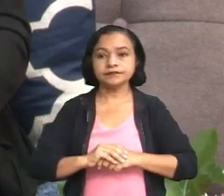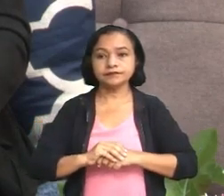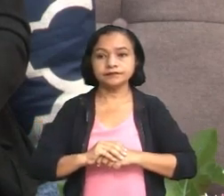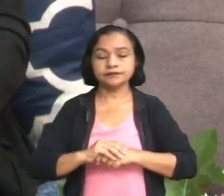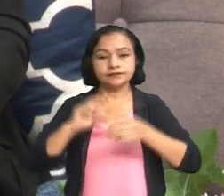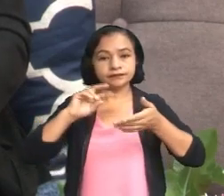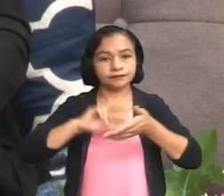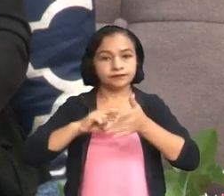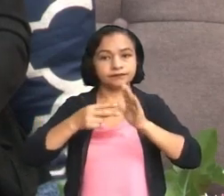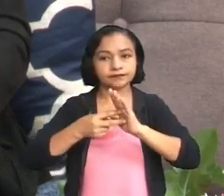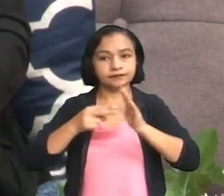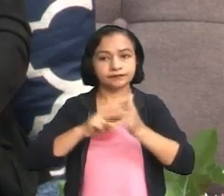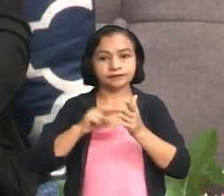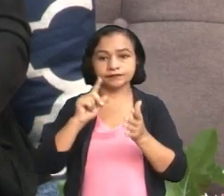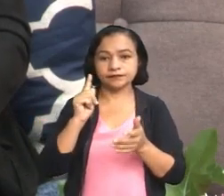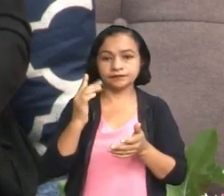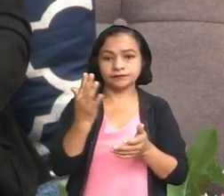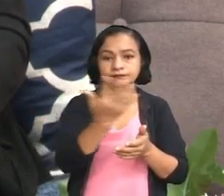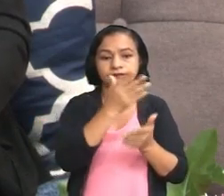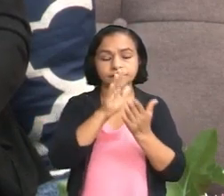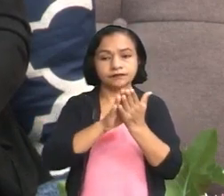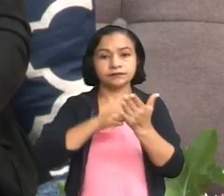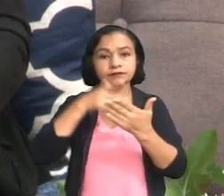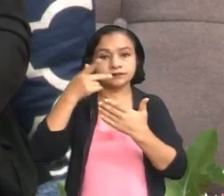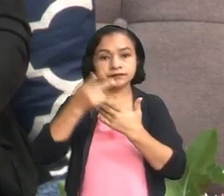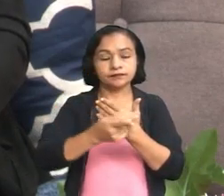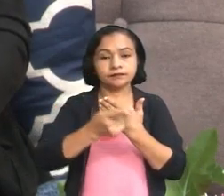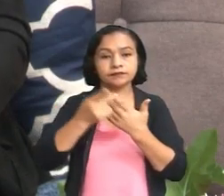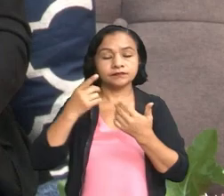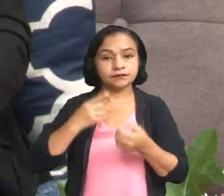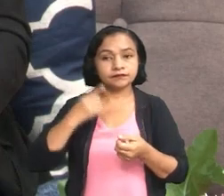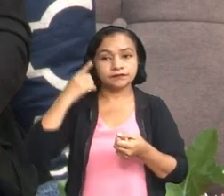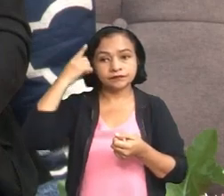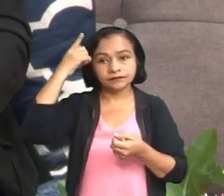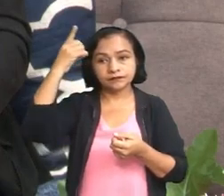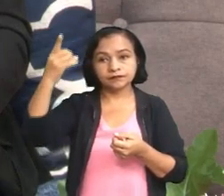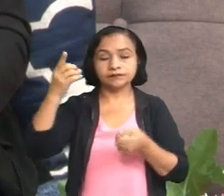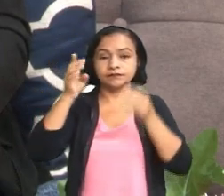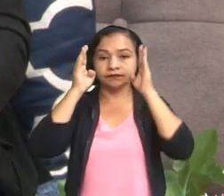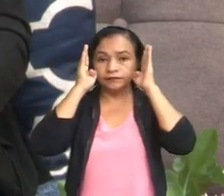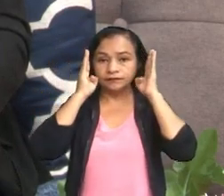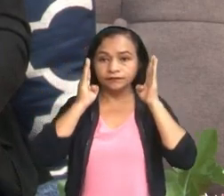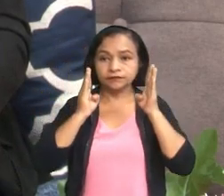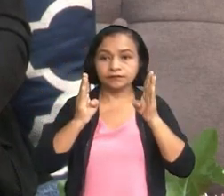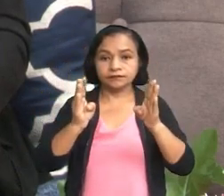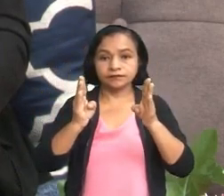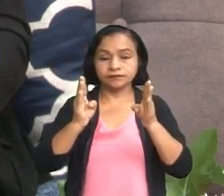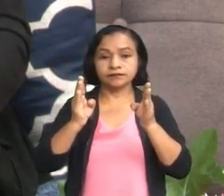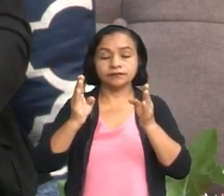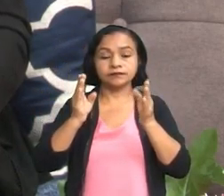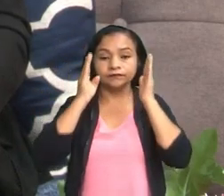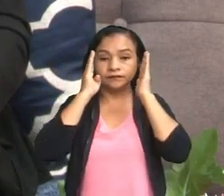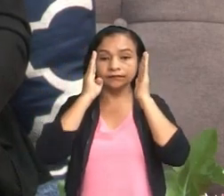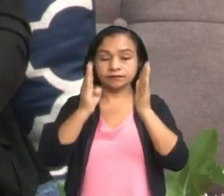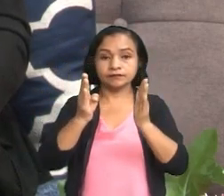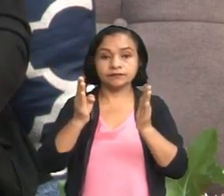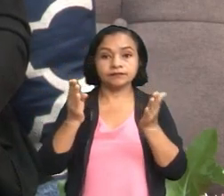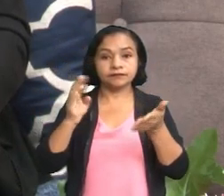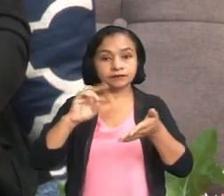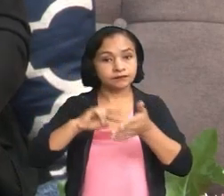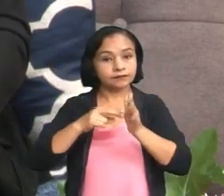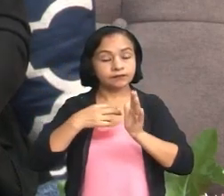ese sentido, pues todos los programas que se vienen desarrollando están enfocados en esa dirección. Y ese ha sido